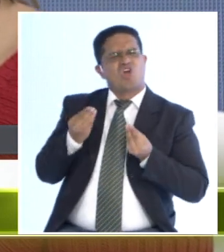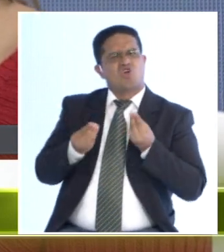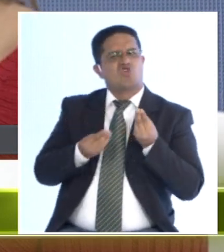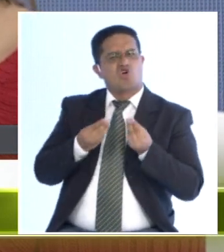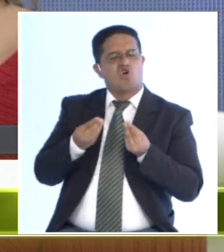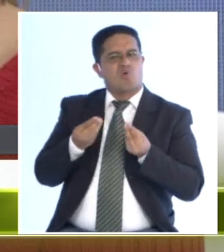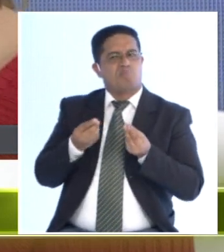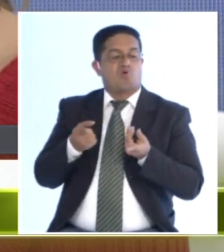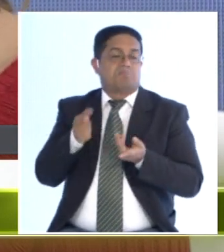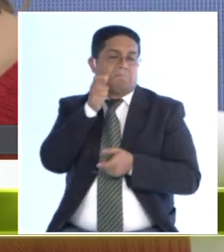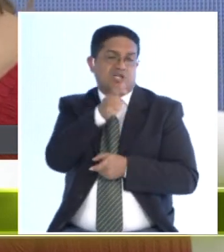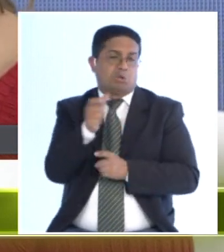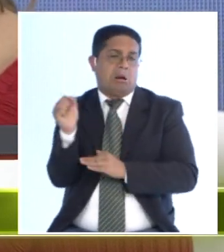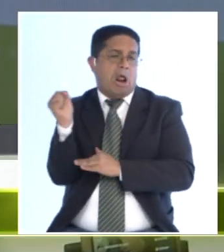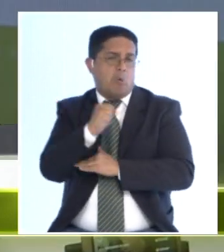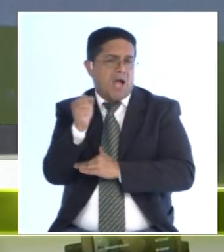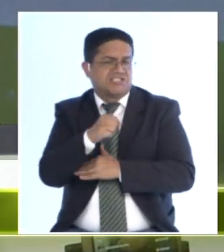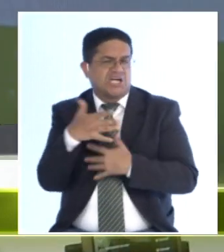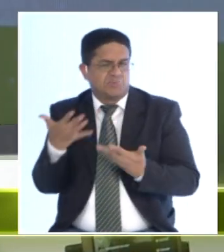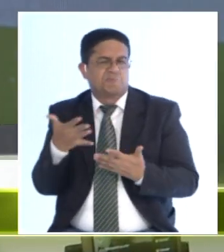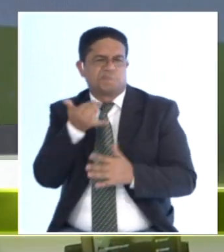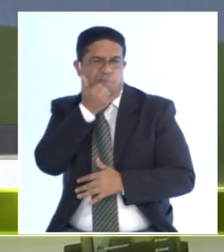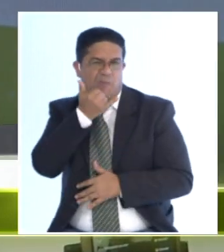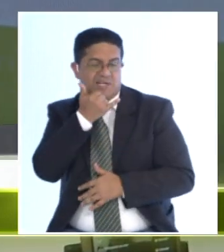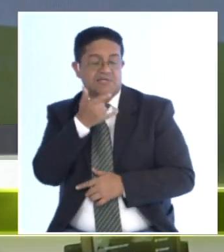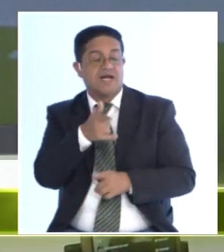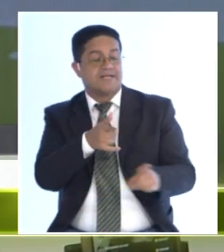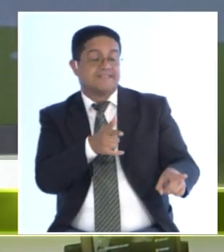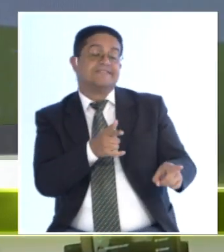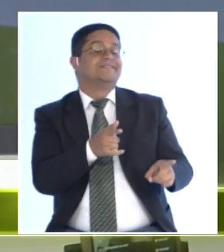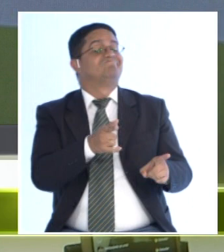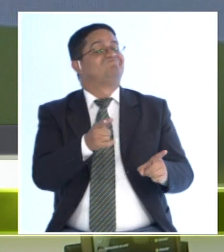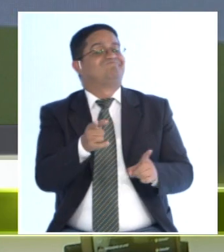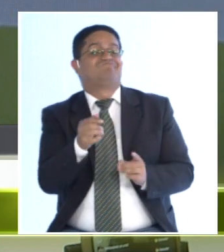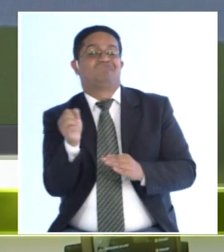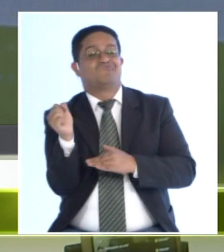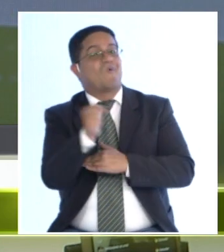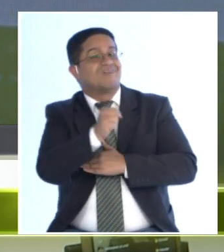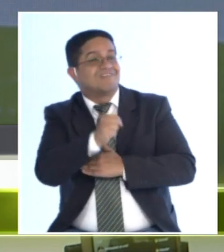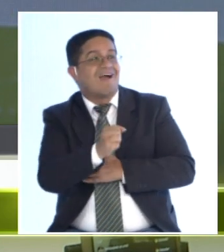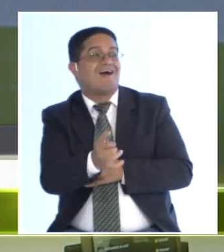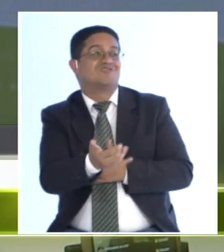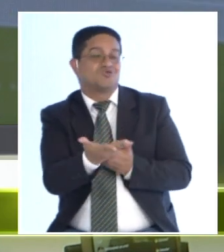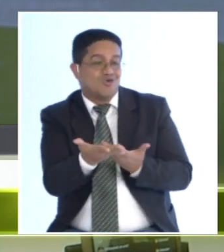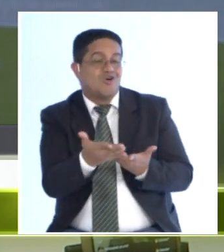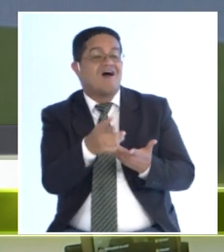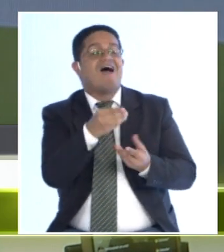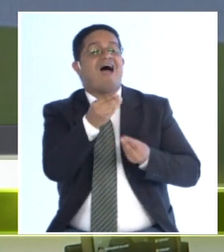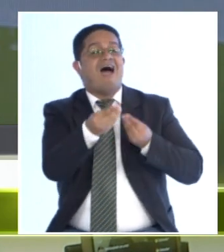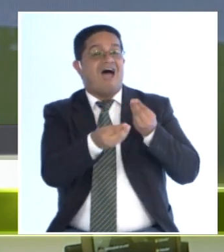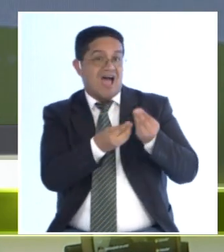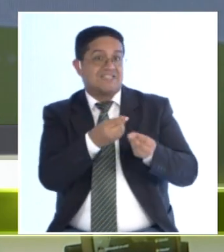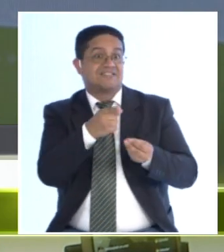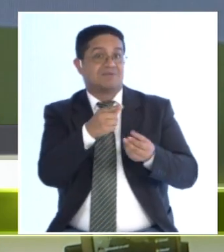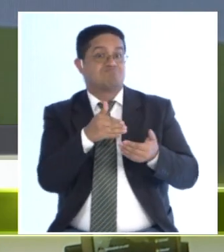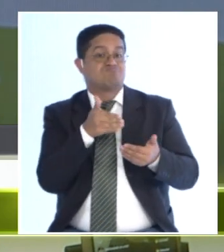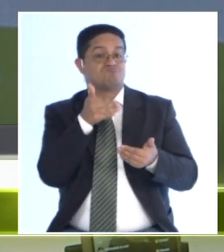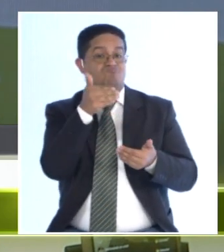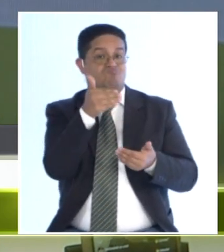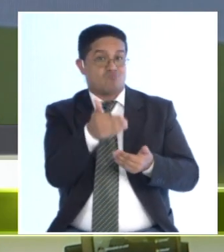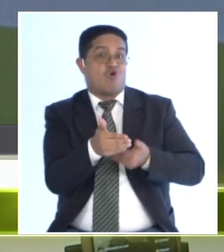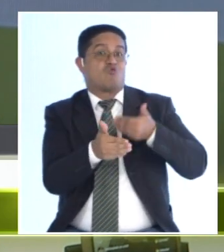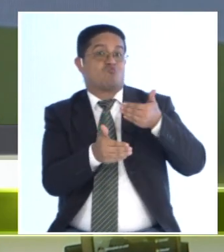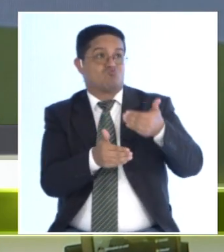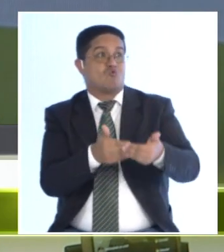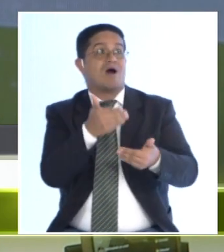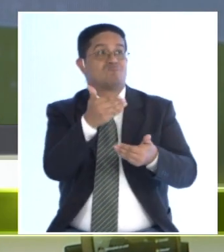tratar esta necrosis? El hecho de no diagnosticarla a tiempo y no tratarla va a hacer que evolucione, ¿ok? Al